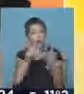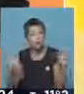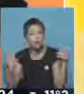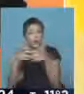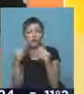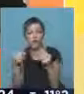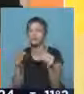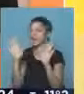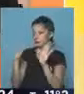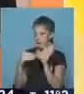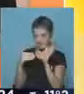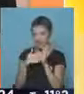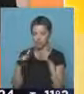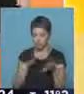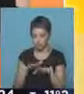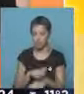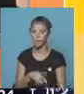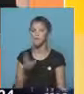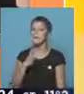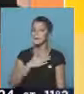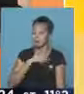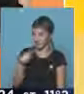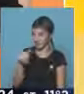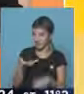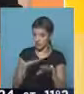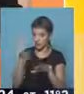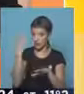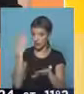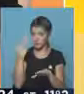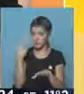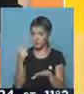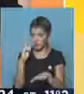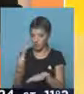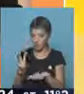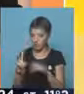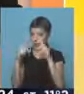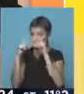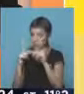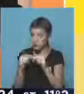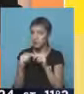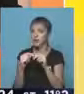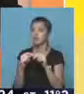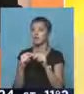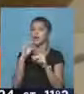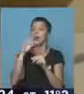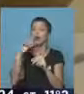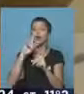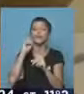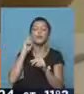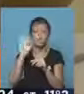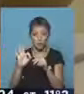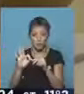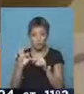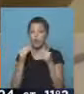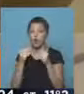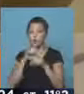estados. Del ataque. Este ataque da la impresión... Cuando uno ve el código, no lo he visto yo, pero hablé con gente que lo vio, la parte en que se propaga,